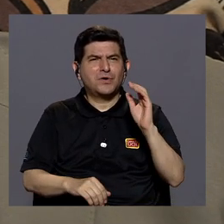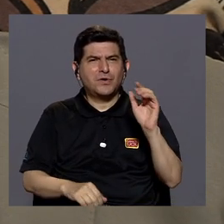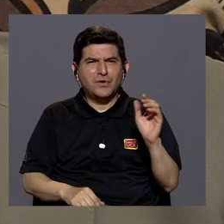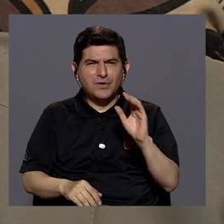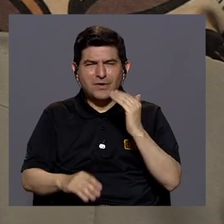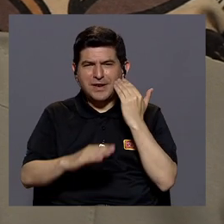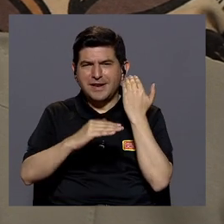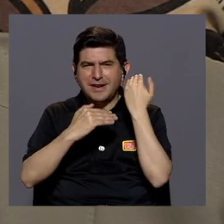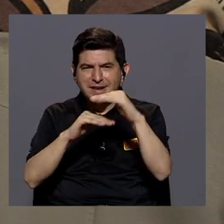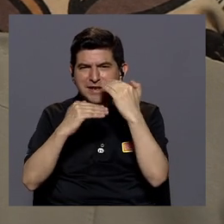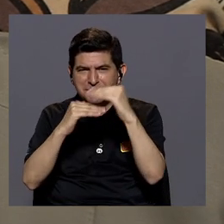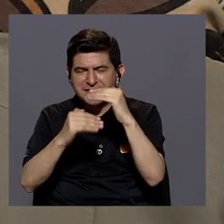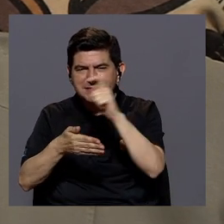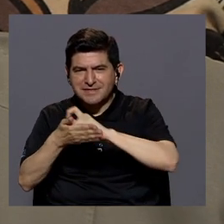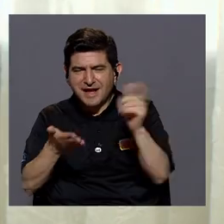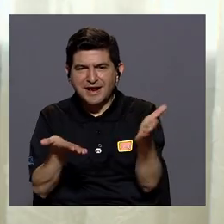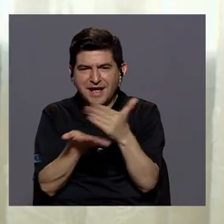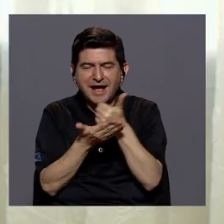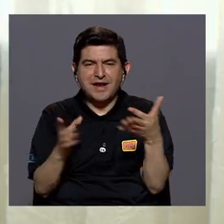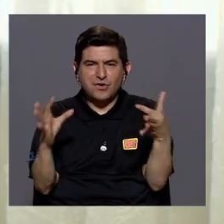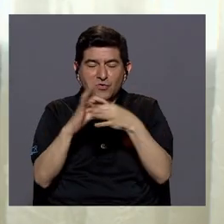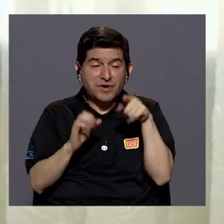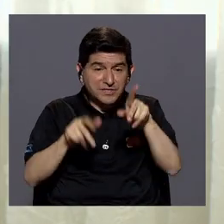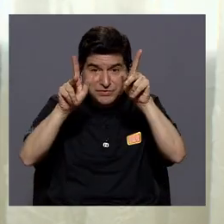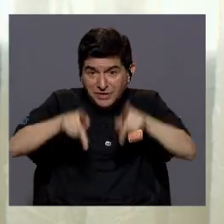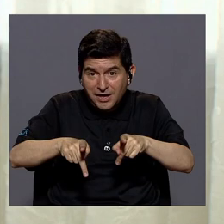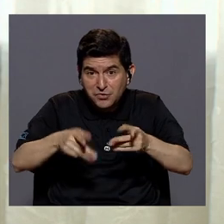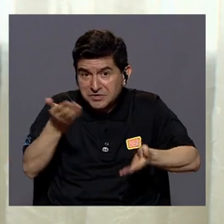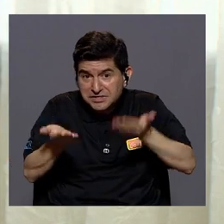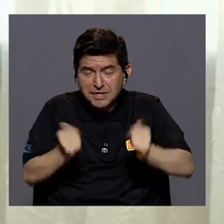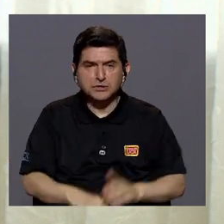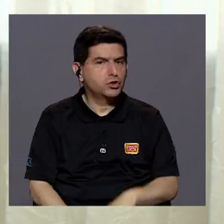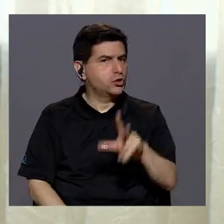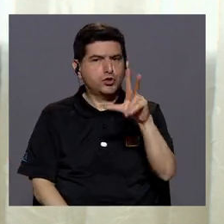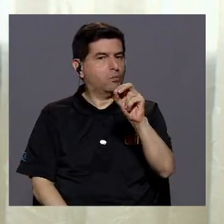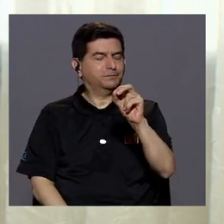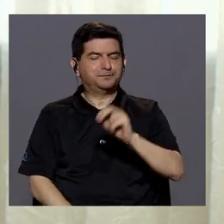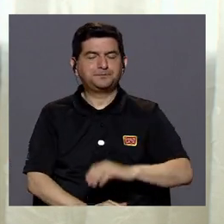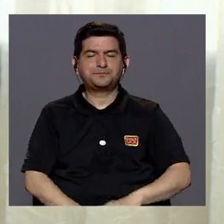o escribir algo al respecto de ellos. No, porque